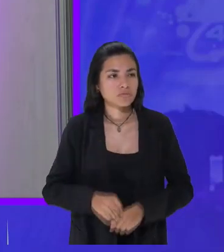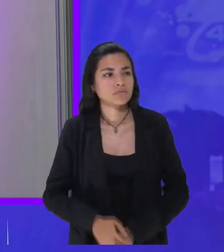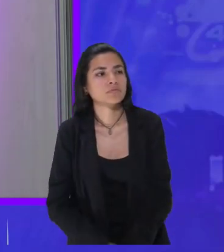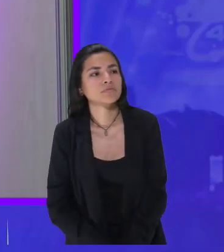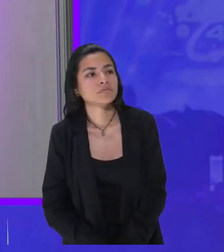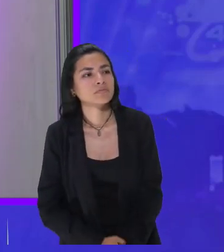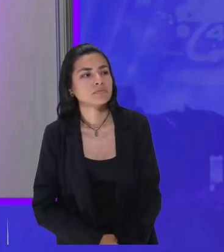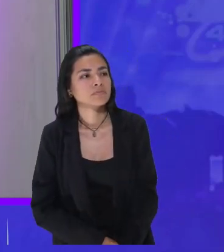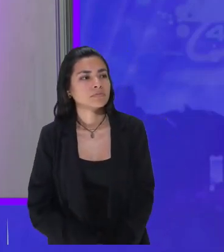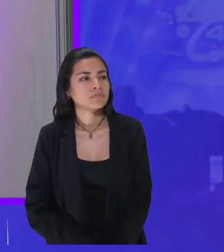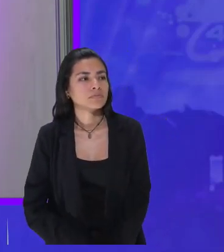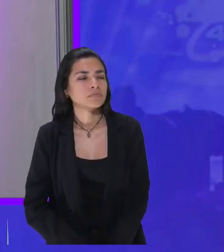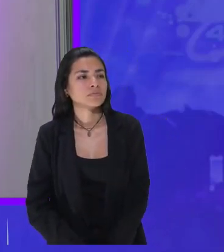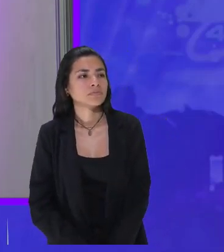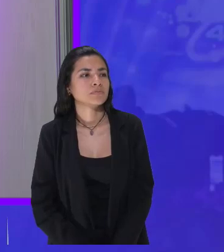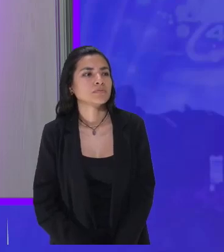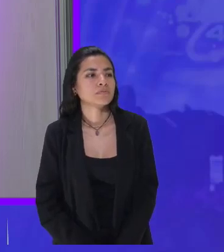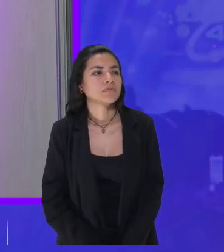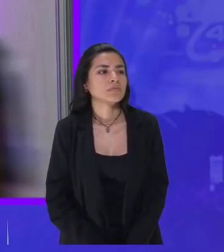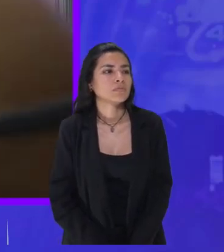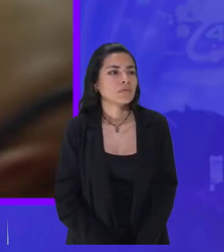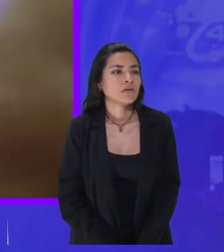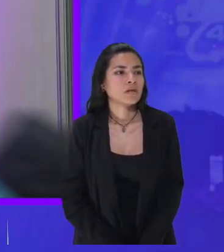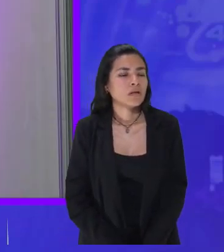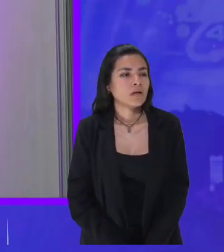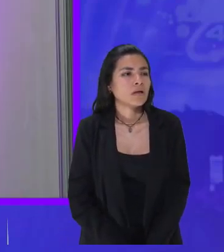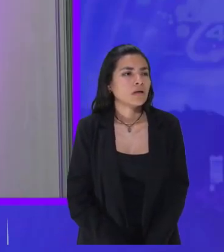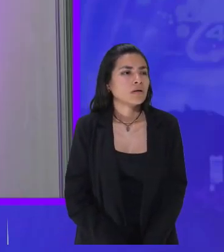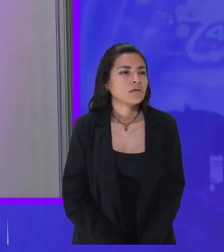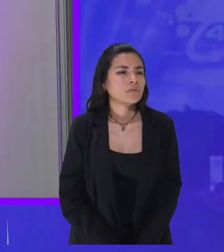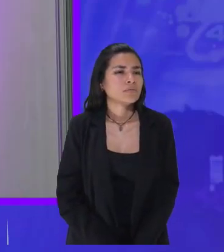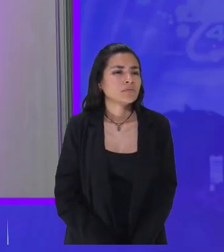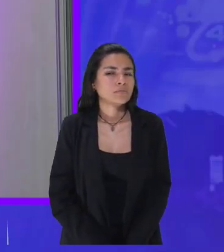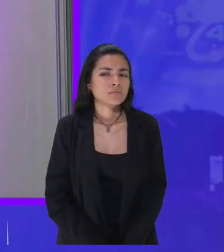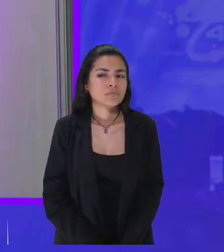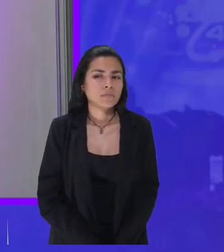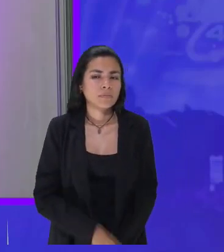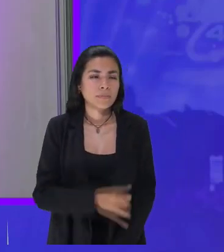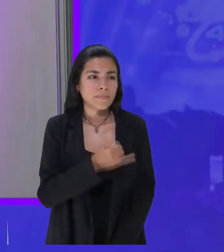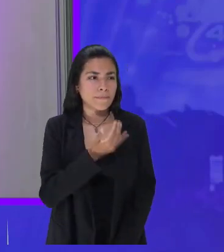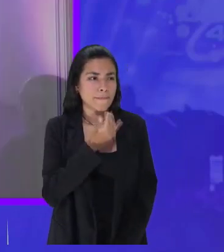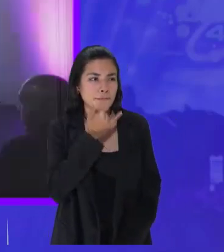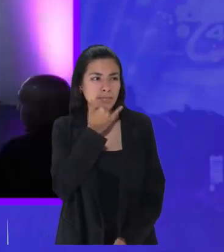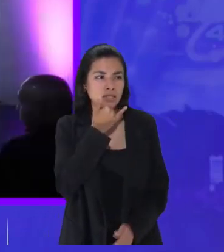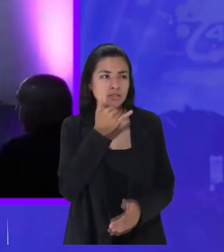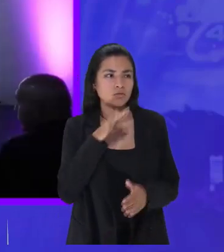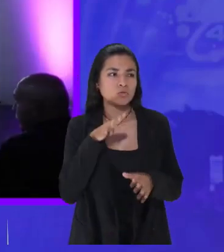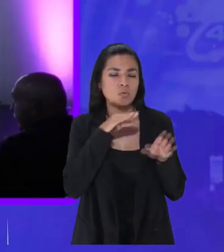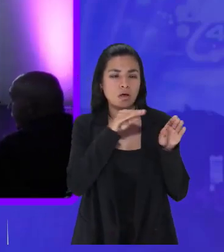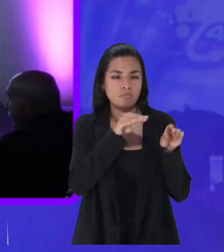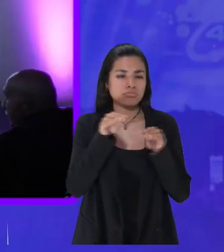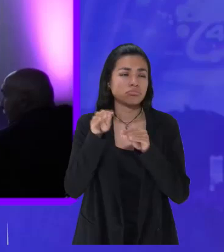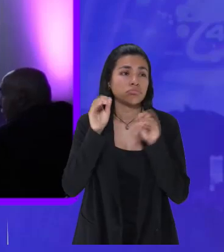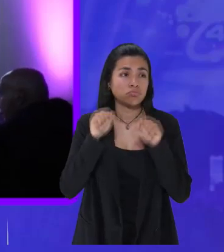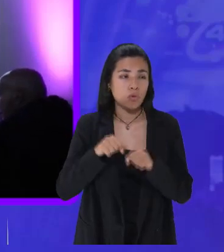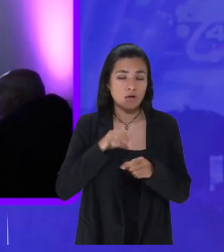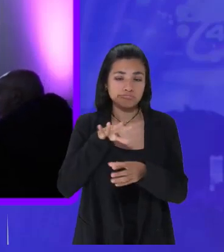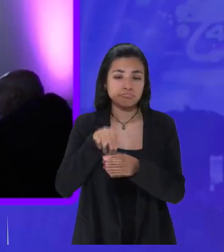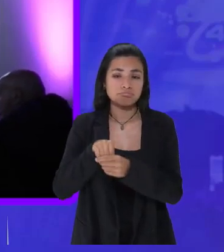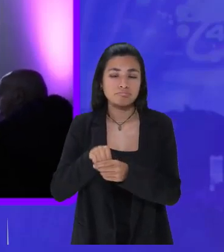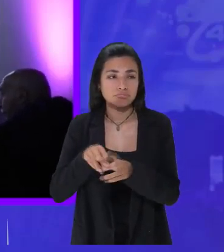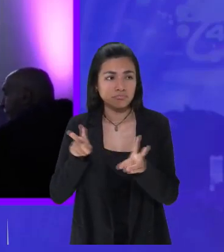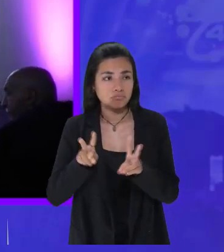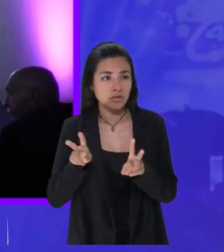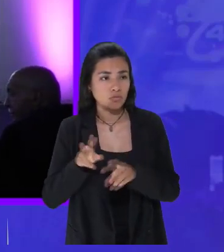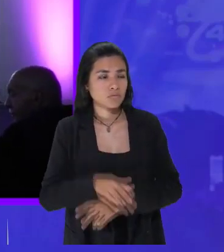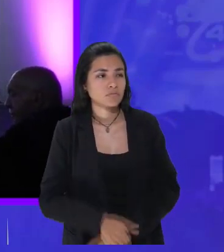es que porque el siguiente paso era preguntar precisamente para la capacitación, también pueden entrar en momentos reales. Claro,